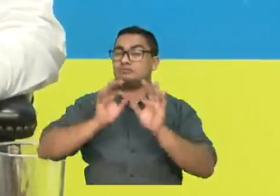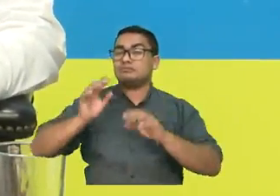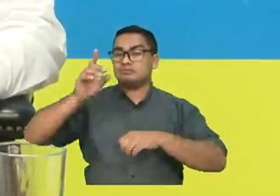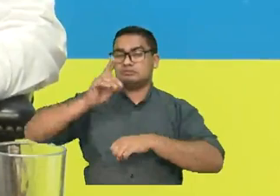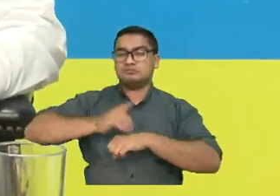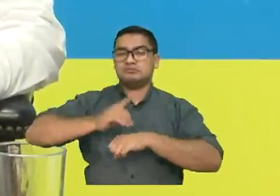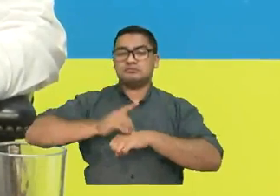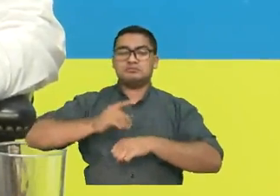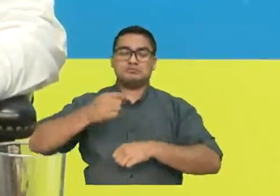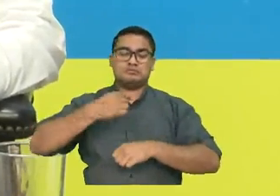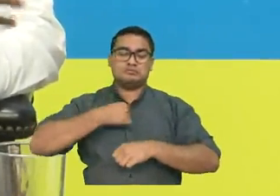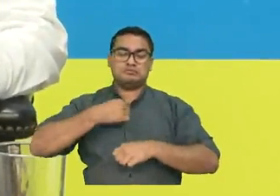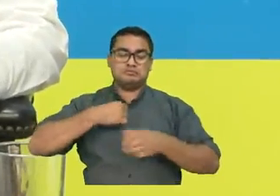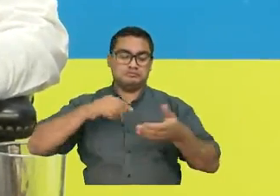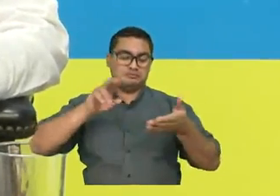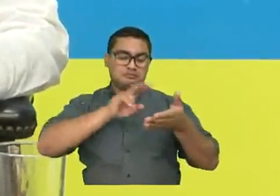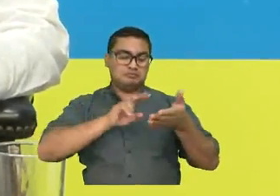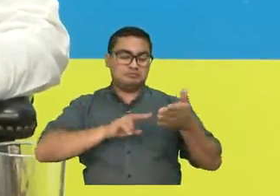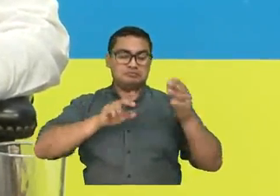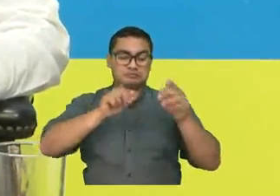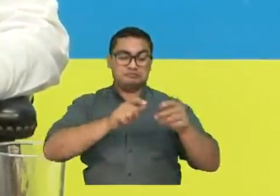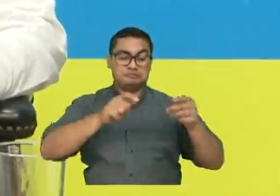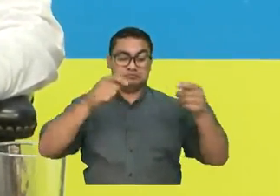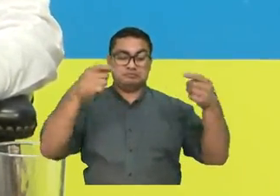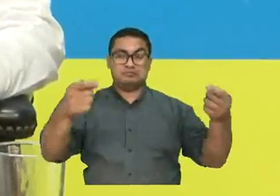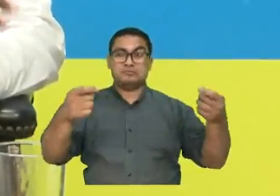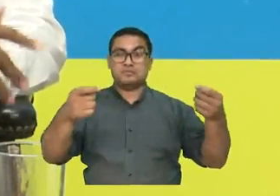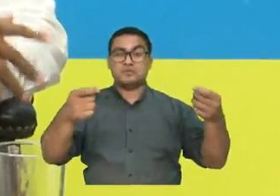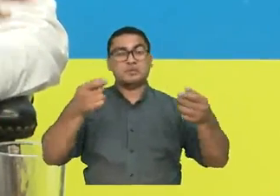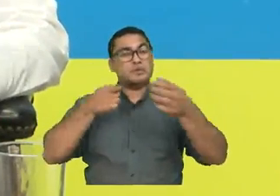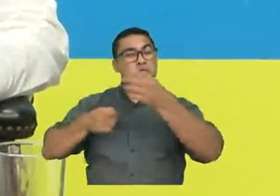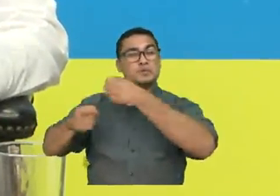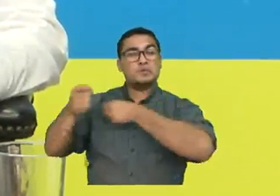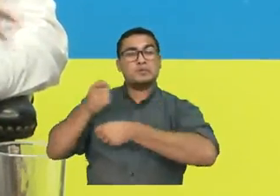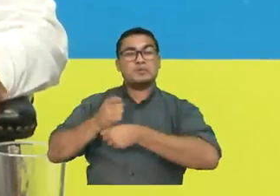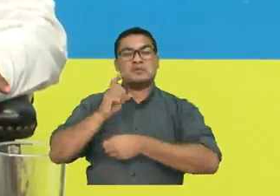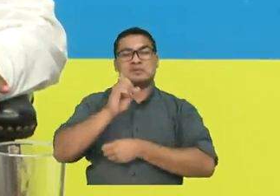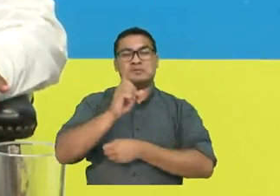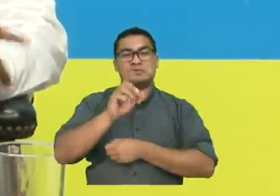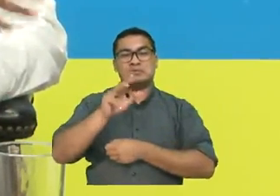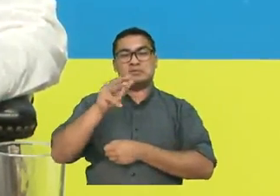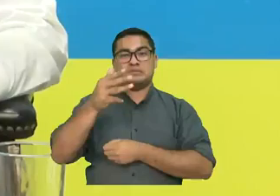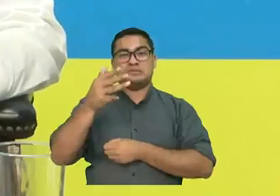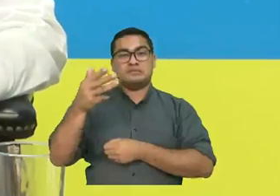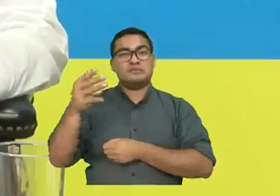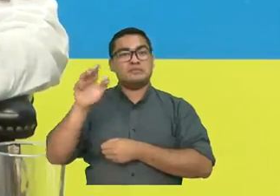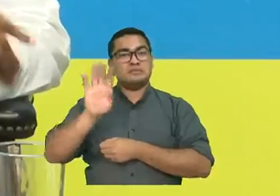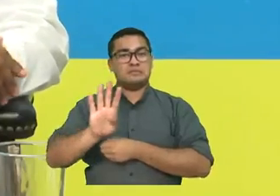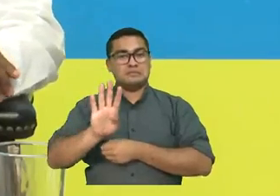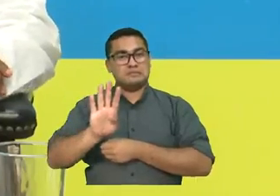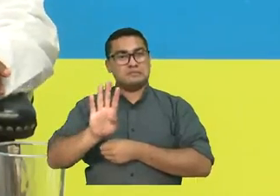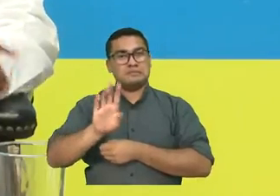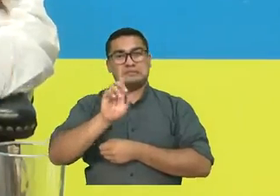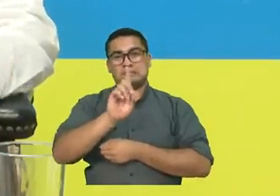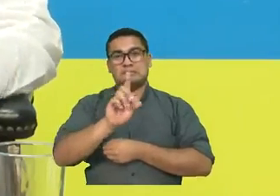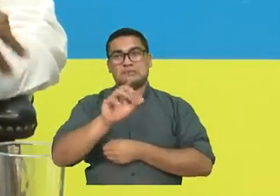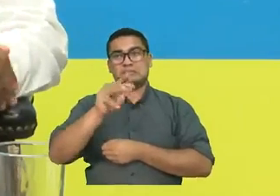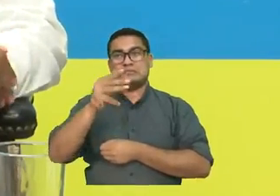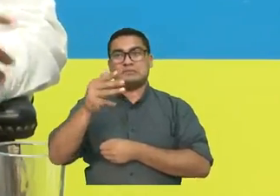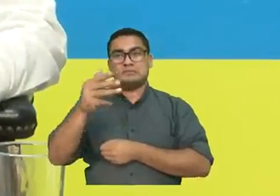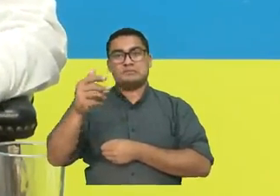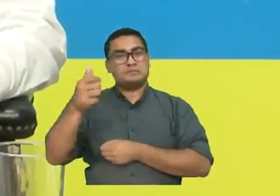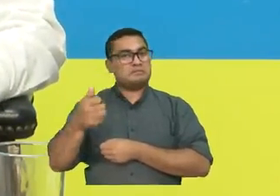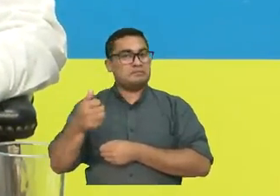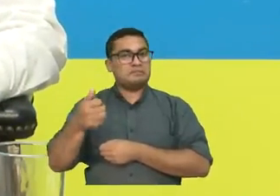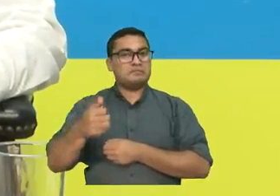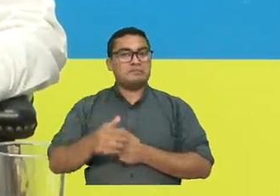leo periódicos desde muy chiquito, desde 1994, por ahí, 1993. 96, pues, Barricada, me